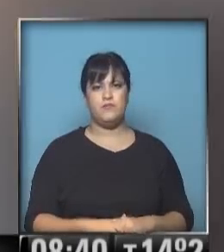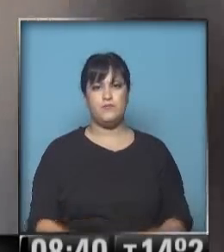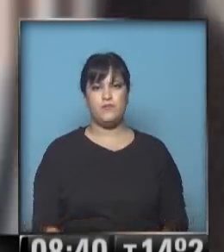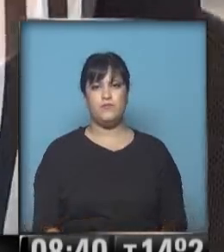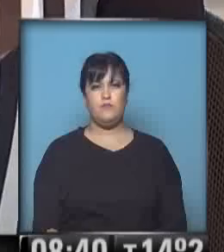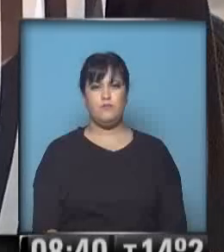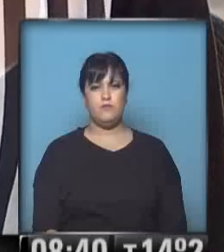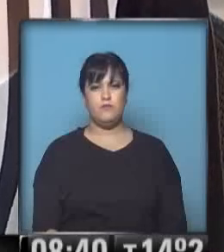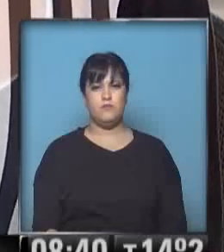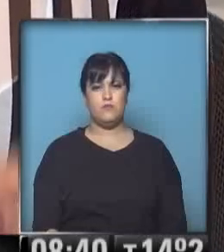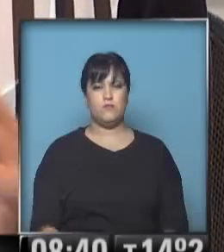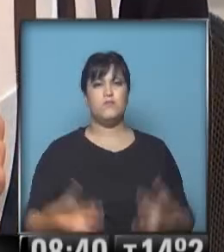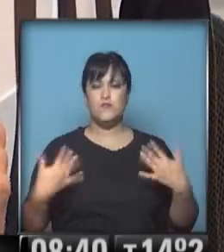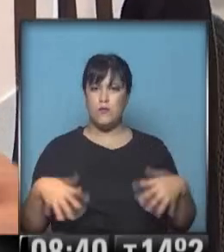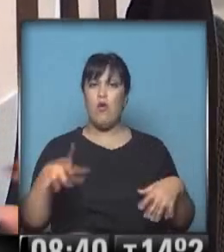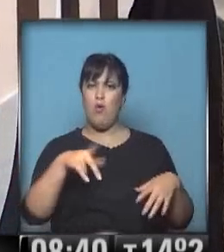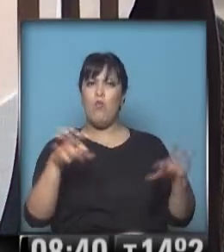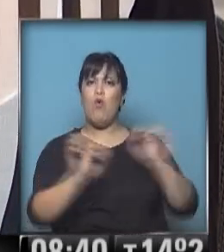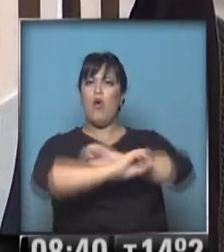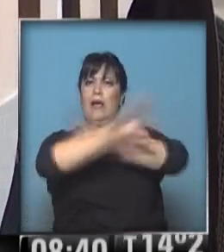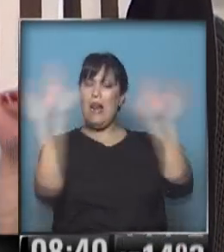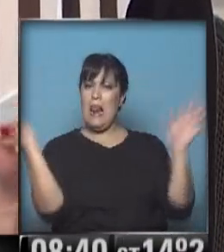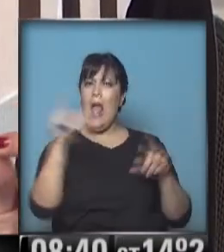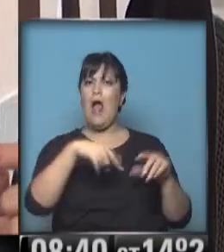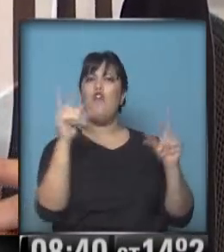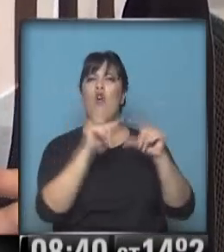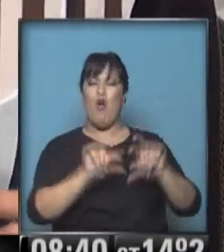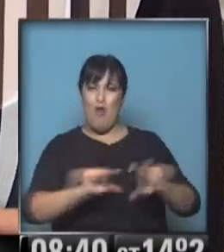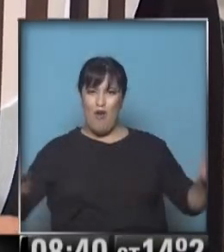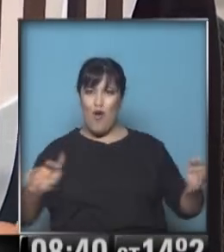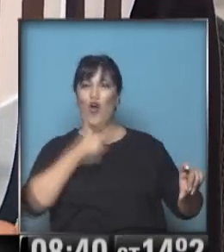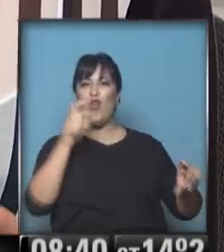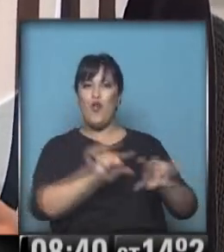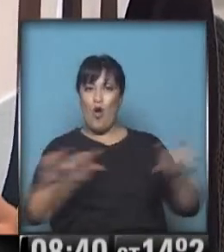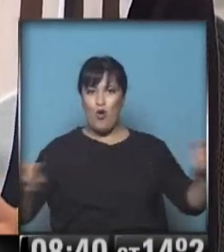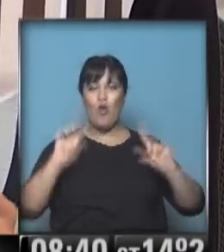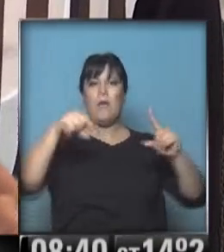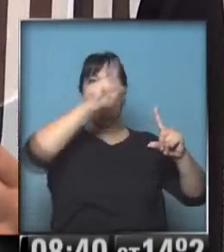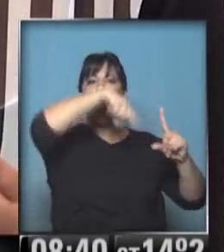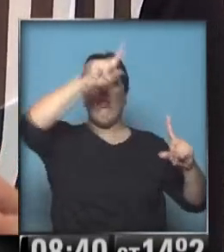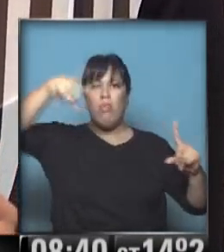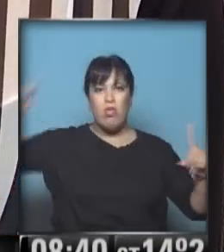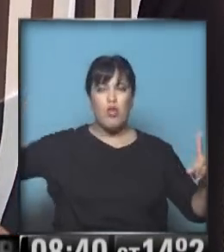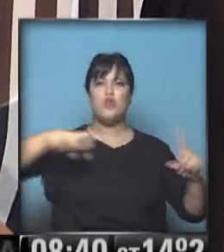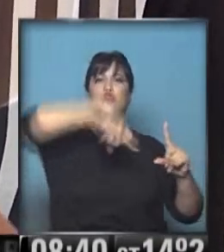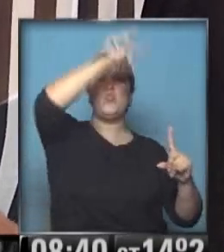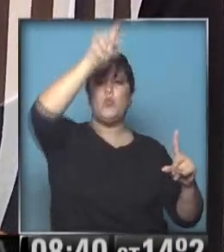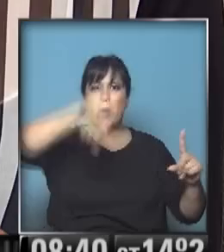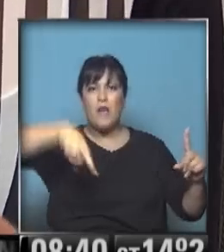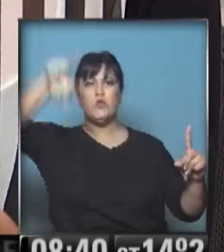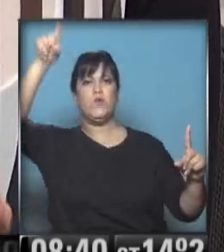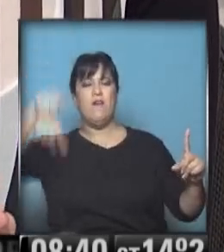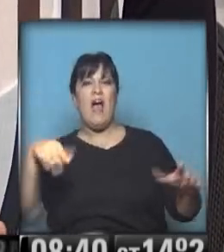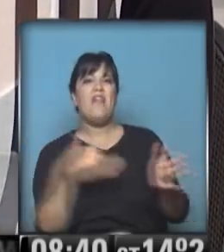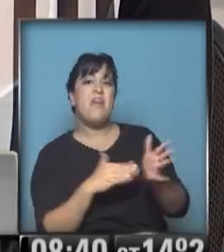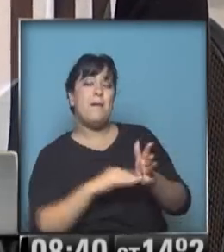Mercado es muy gráfico ver la cifra abajo en rojo en números y esa curva también que se va moviendo sube y baja de acuerdo a